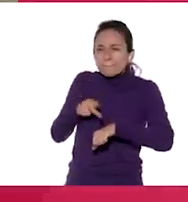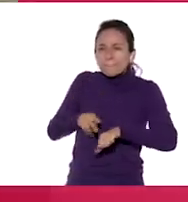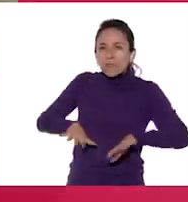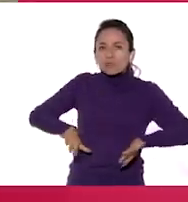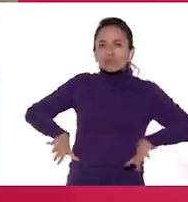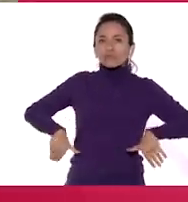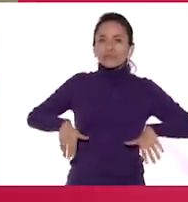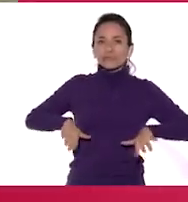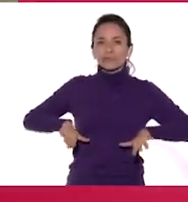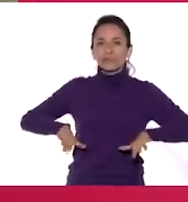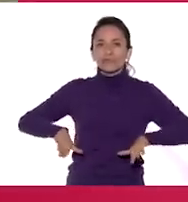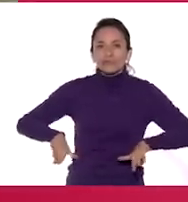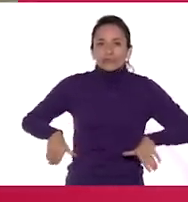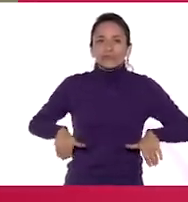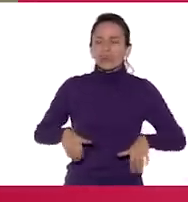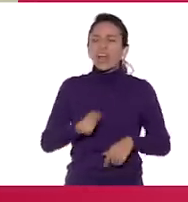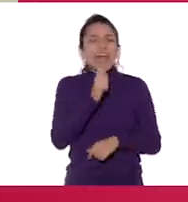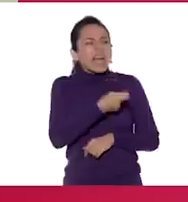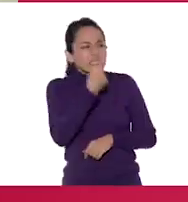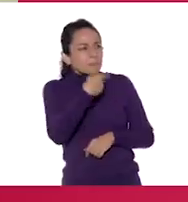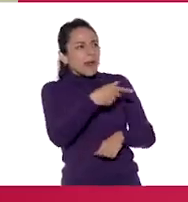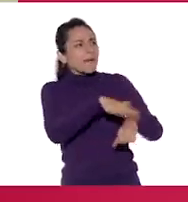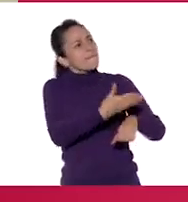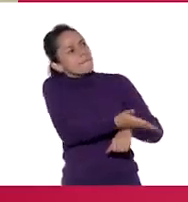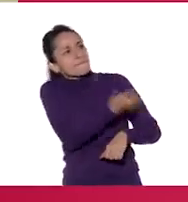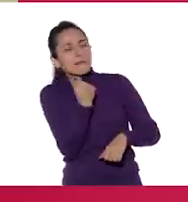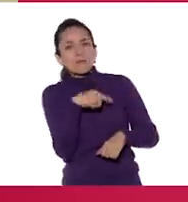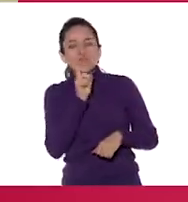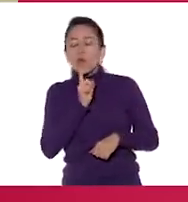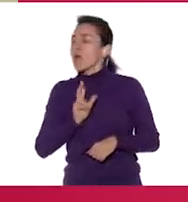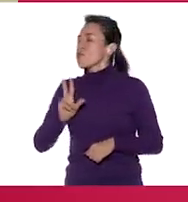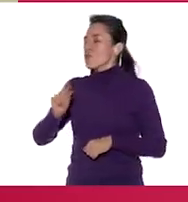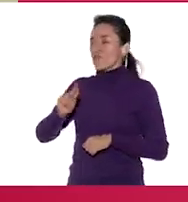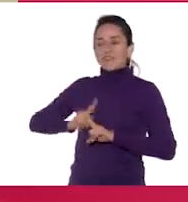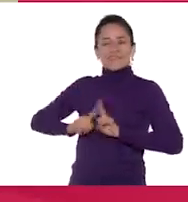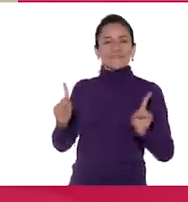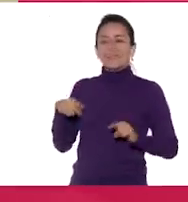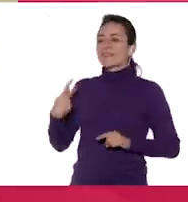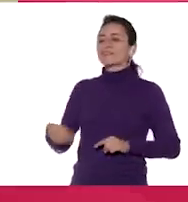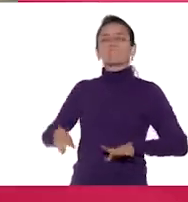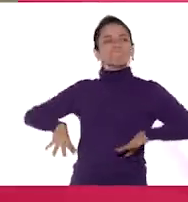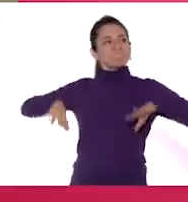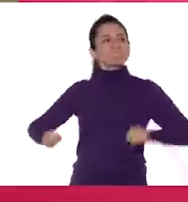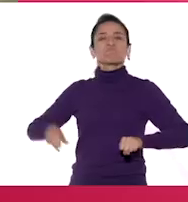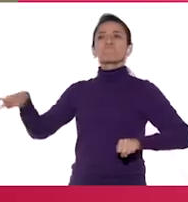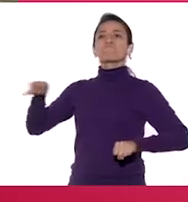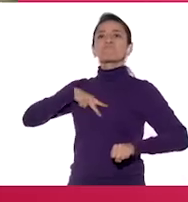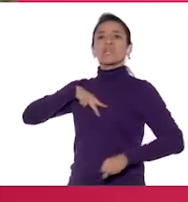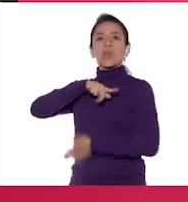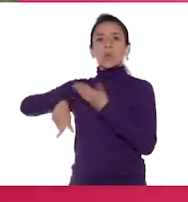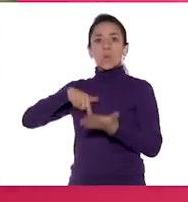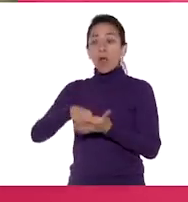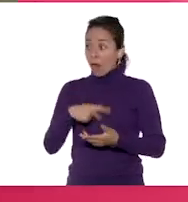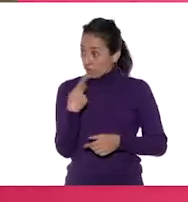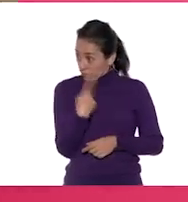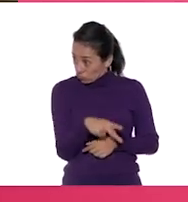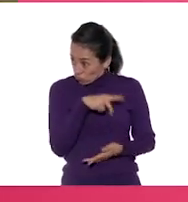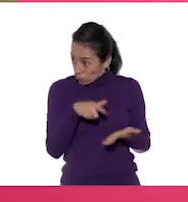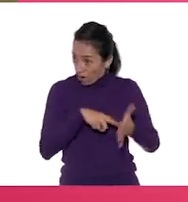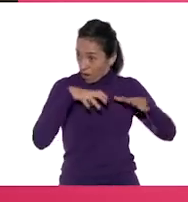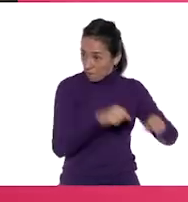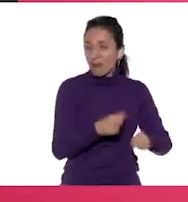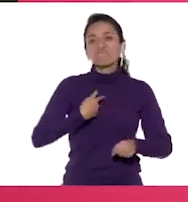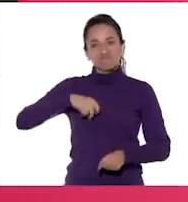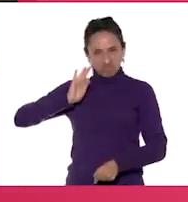Marca. Para llamar a la hembra. No, para marcar el olor. El territorio. Sí, marcan territorio. Son muy territoriales. Son territoriales. Sí. Y defienden su